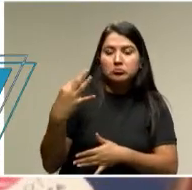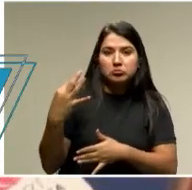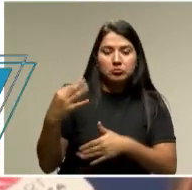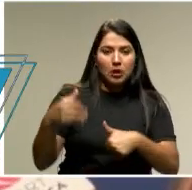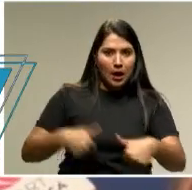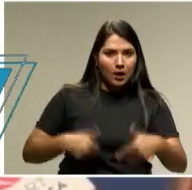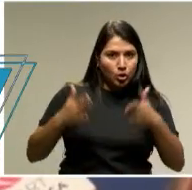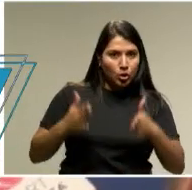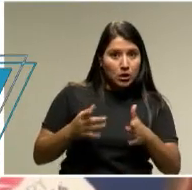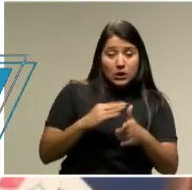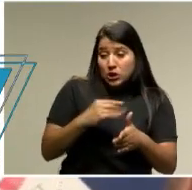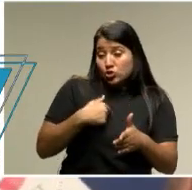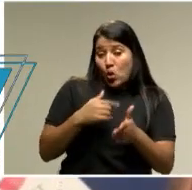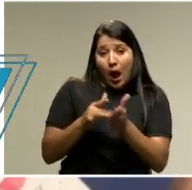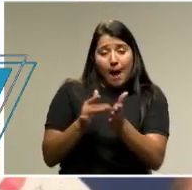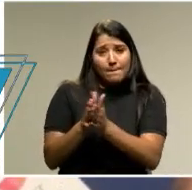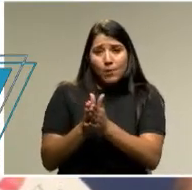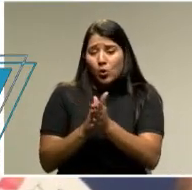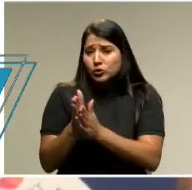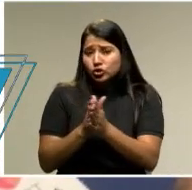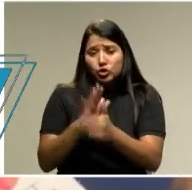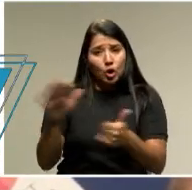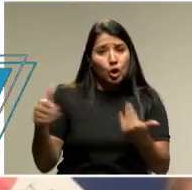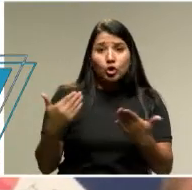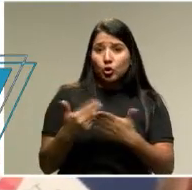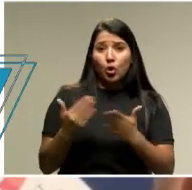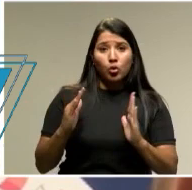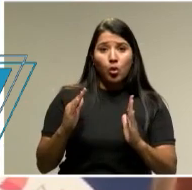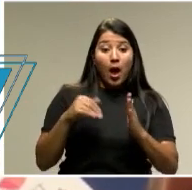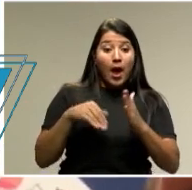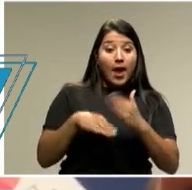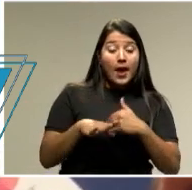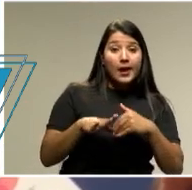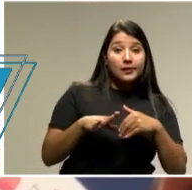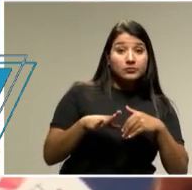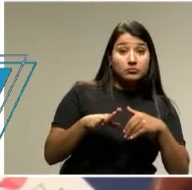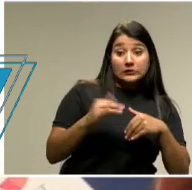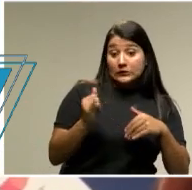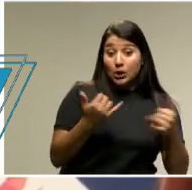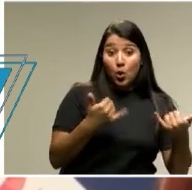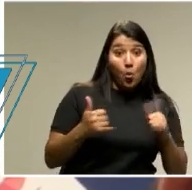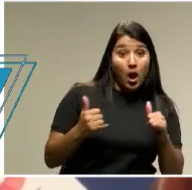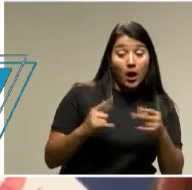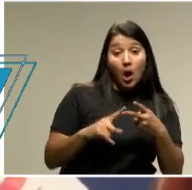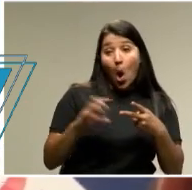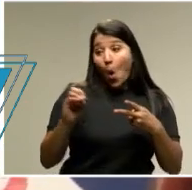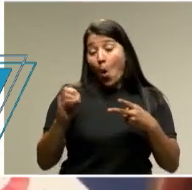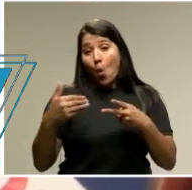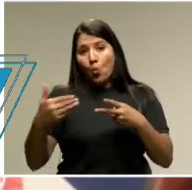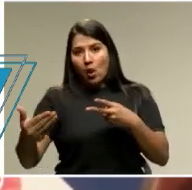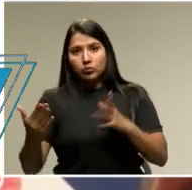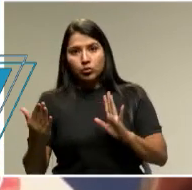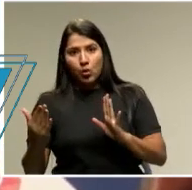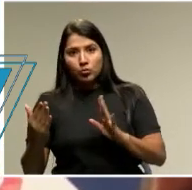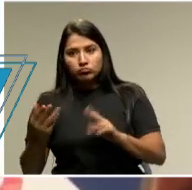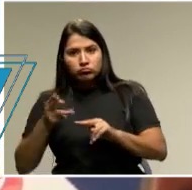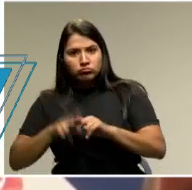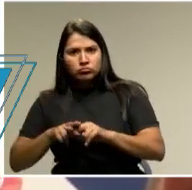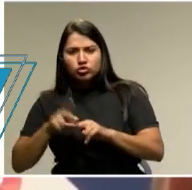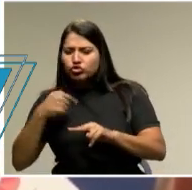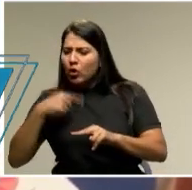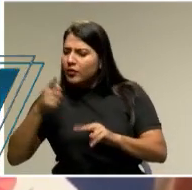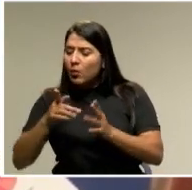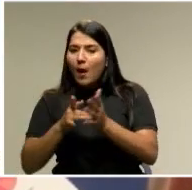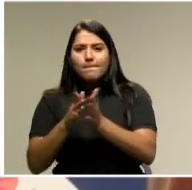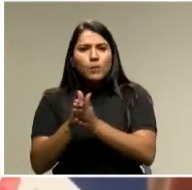bueno, se le saca provecho a todo como decís vos, tanto en cancha como al hacer grupo, creo que hay que sacarle